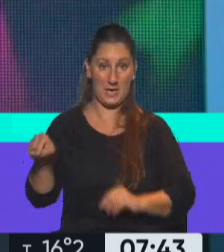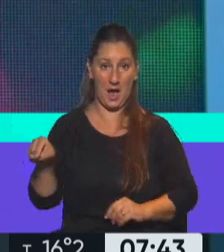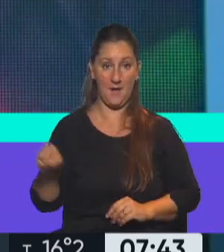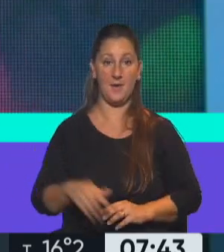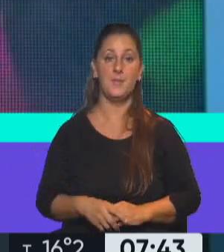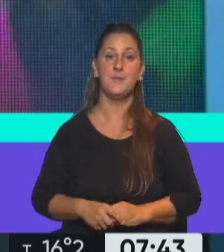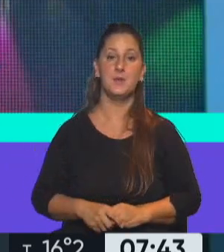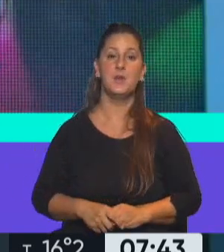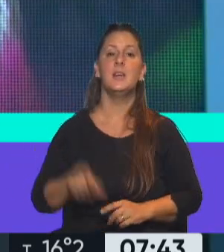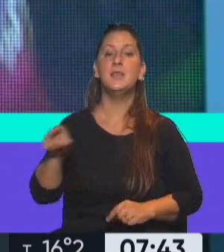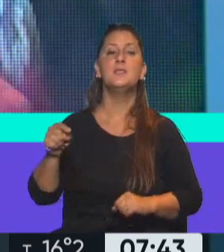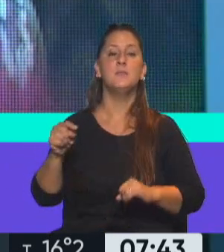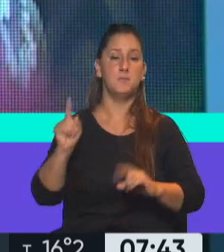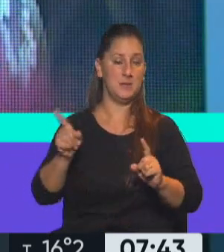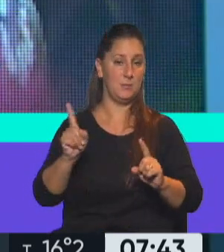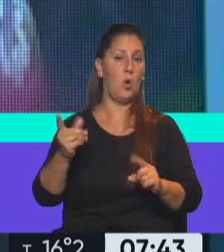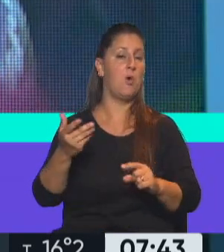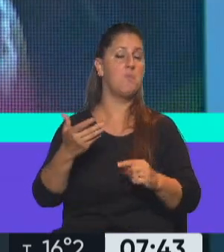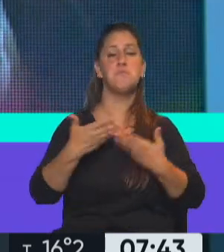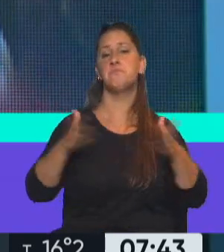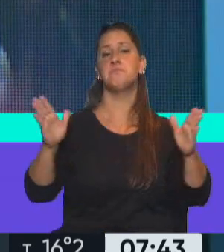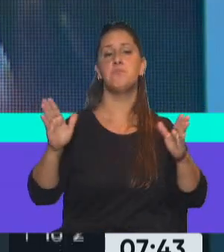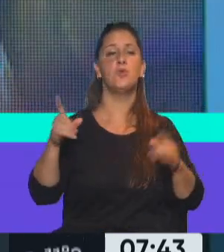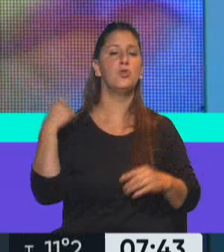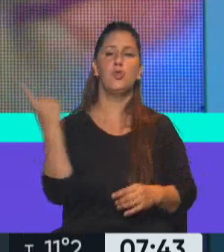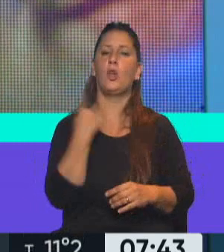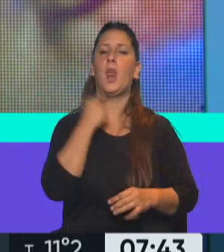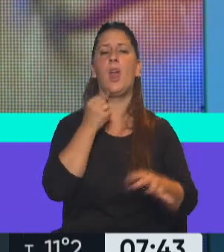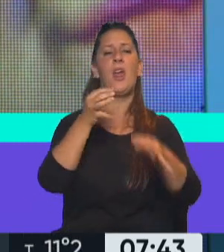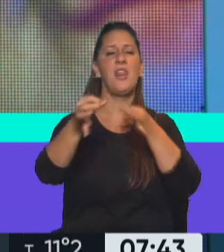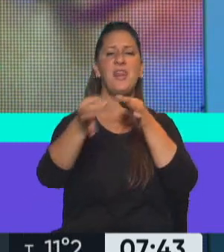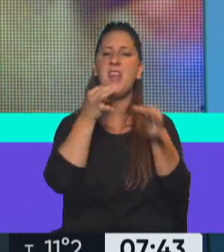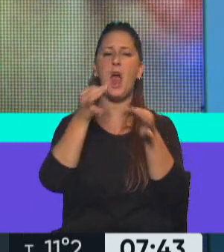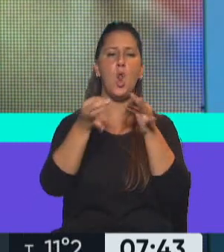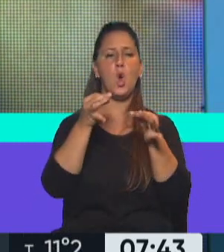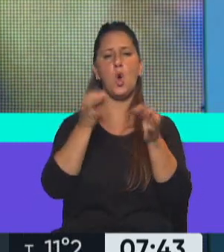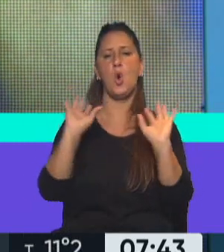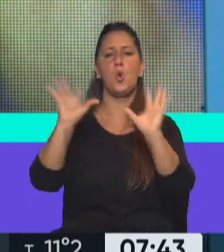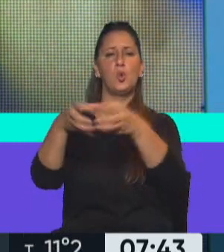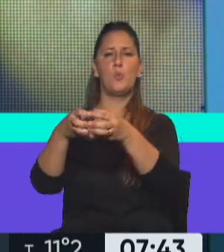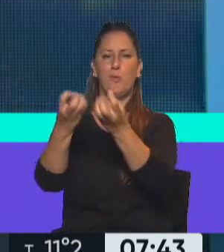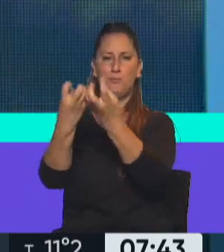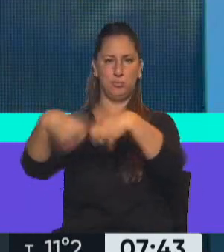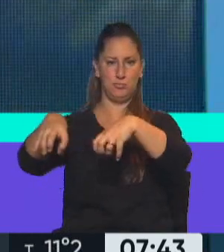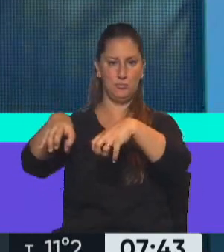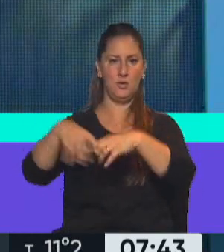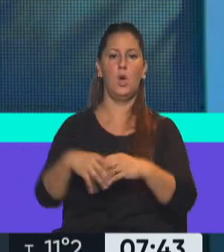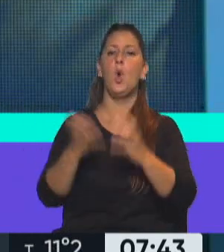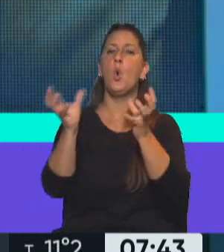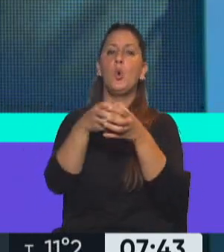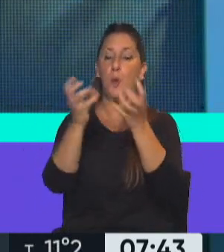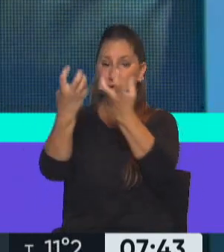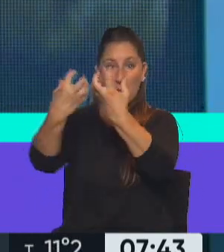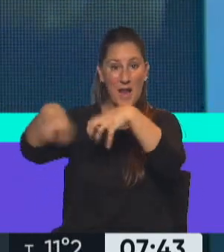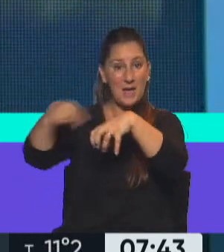Exactamente, y parte de su compromiso, esto lo dijo abiertamente, era no dialogar de ninguna forma con los grupos separatistas. Para él, los grupos separatistas